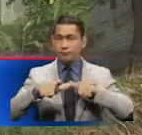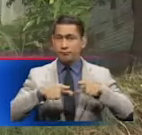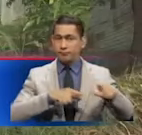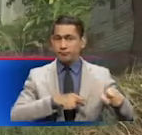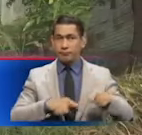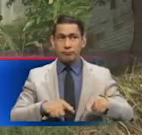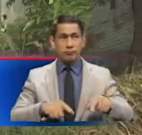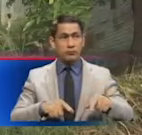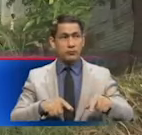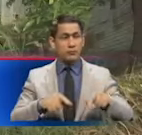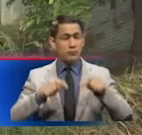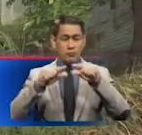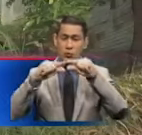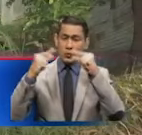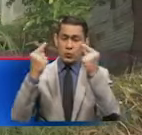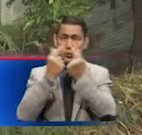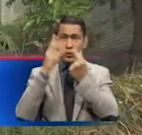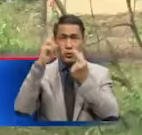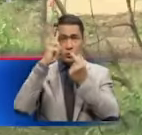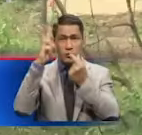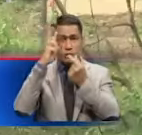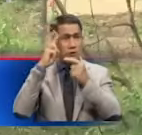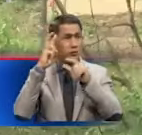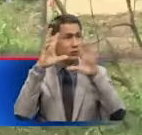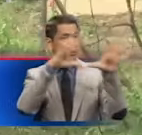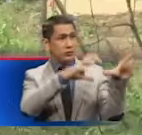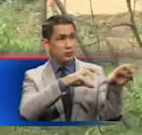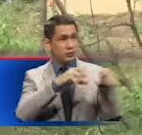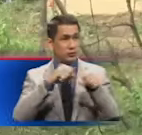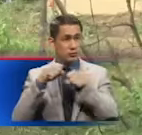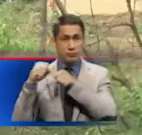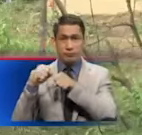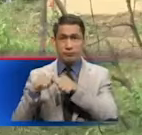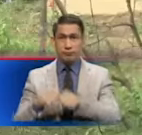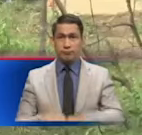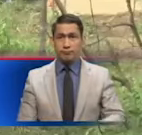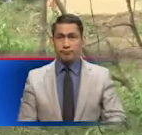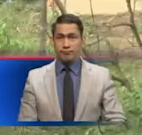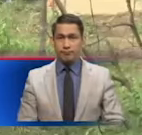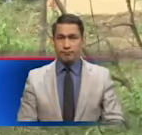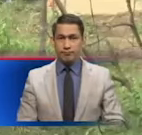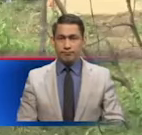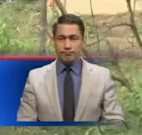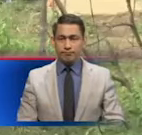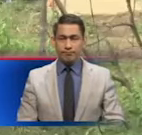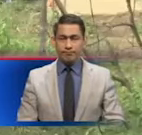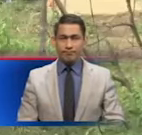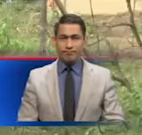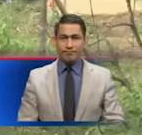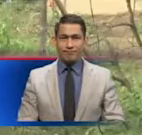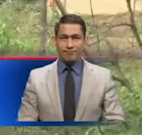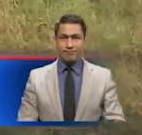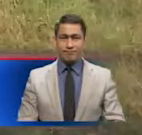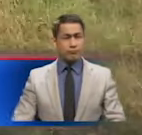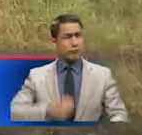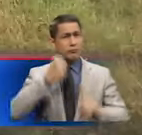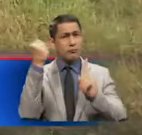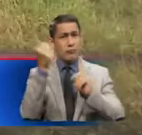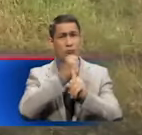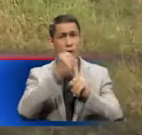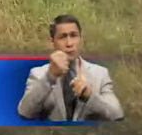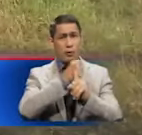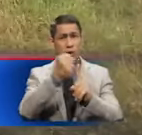estaba secuestrado el señor. No sé nada, verdaderamente que no sé nada. Okay. No sé nada porque yo andaba por el centro. ¿Los hechos violentos por aquí son